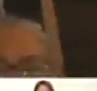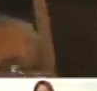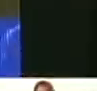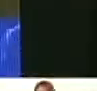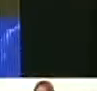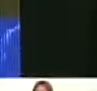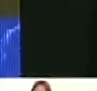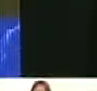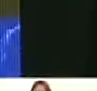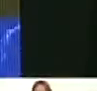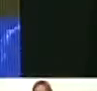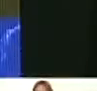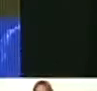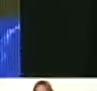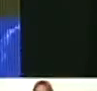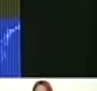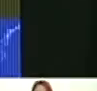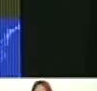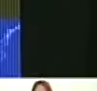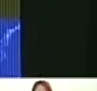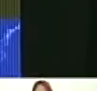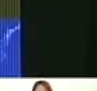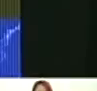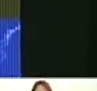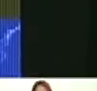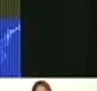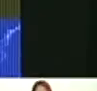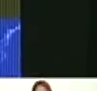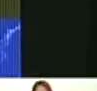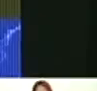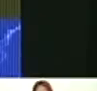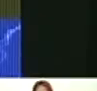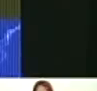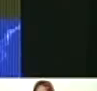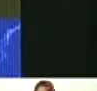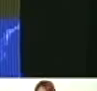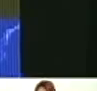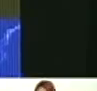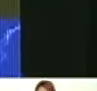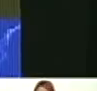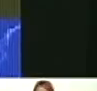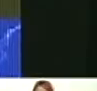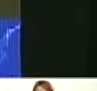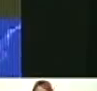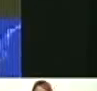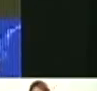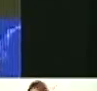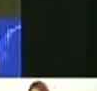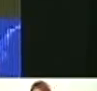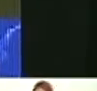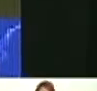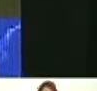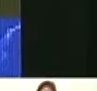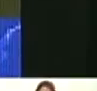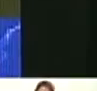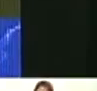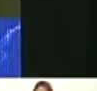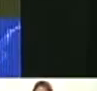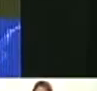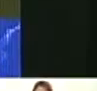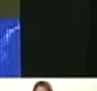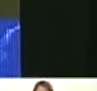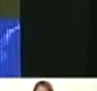¡Hasta la victoria siempre, Oriente! Venceremos, muchas gracias. Que Dios los bendiga a todos y a